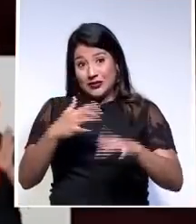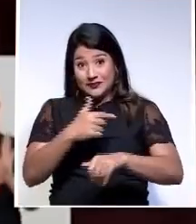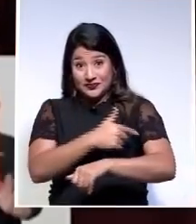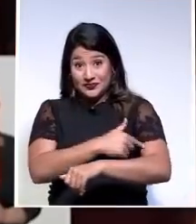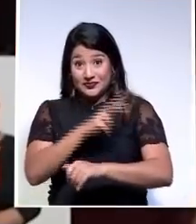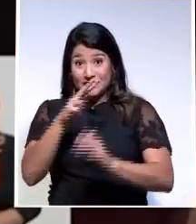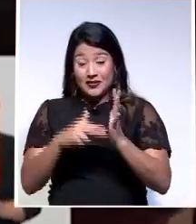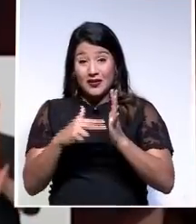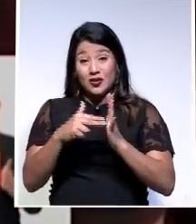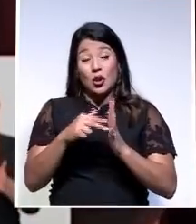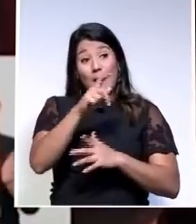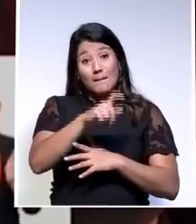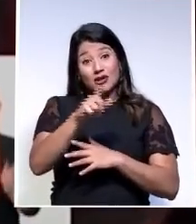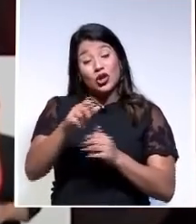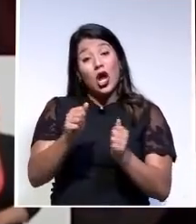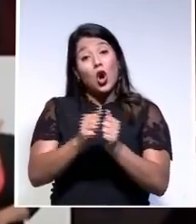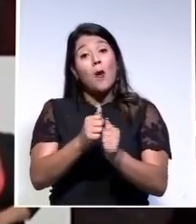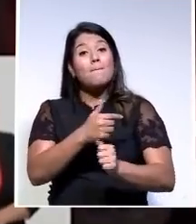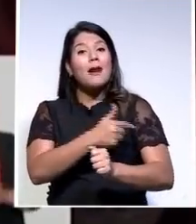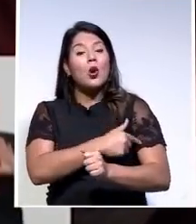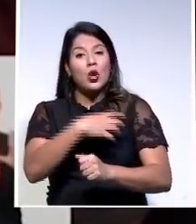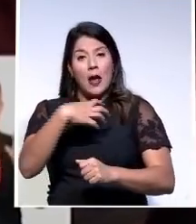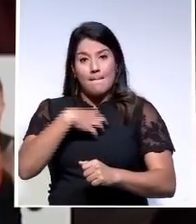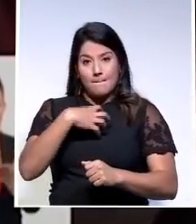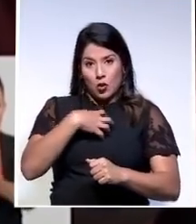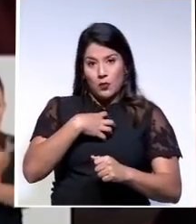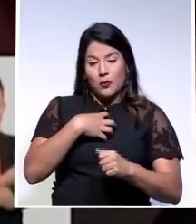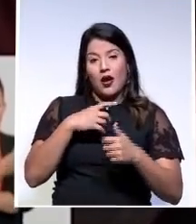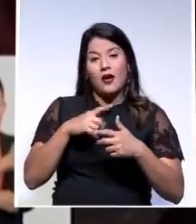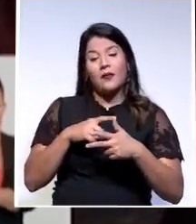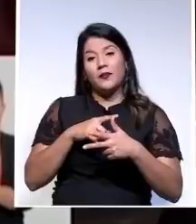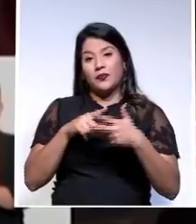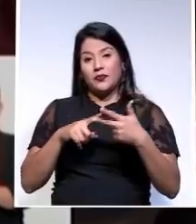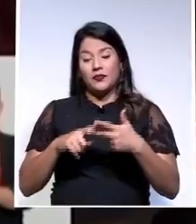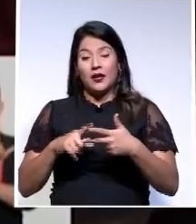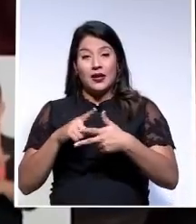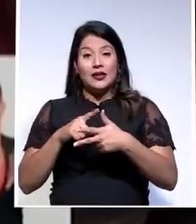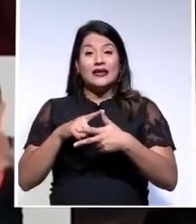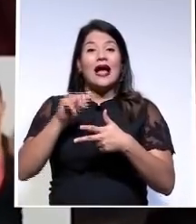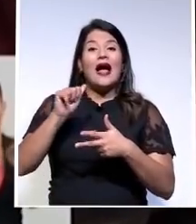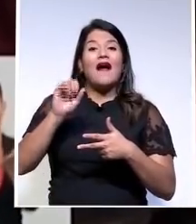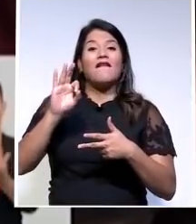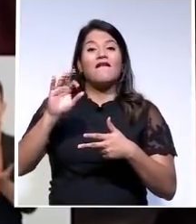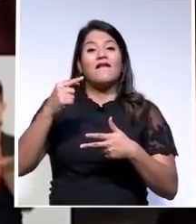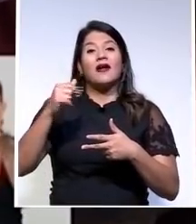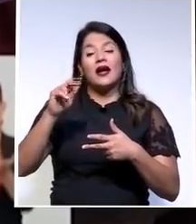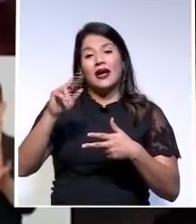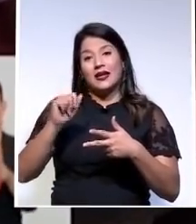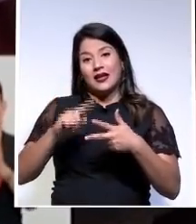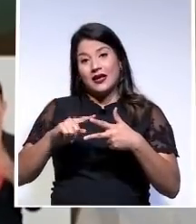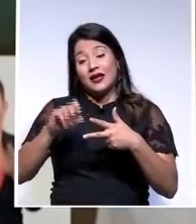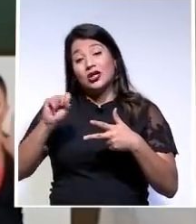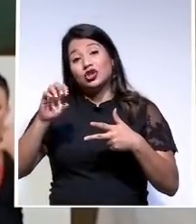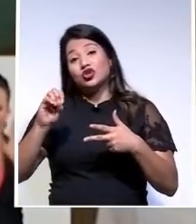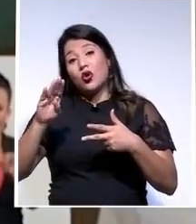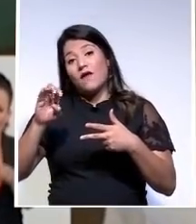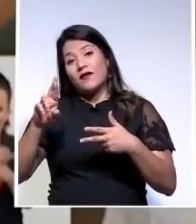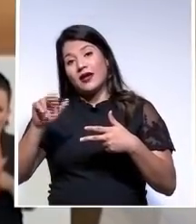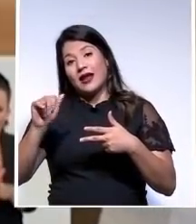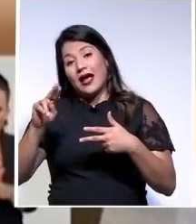de personas con sus vacunas nacionales Abdala, Soberana 2 y Soberana Plus, lejos del objetivo fijado para finales de agosto